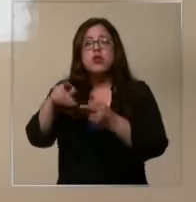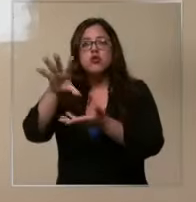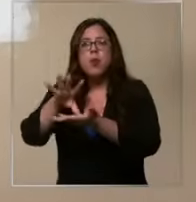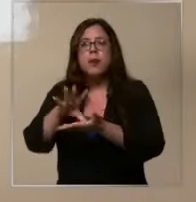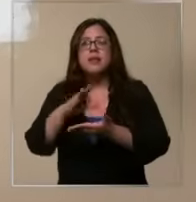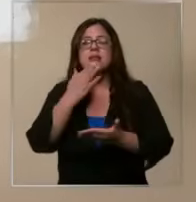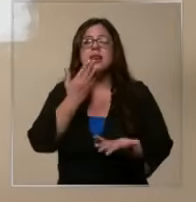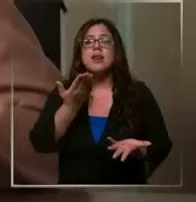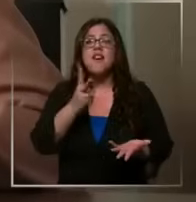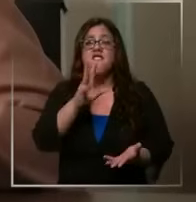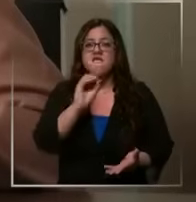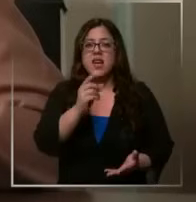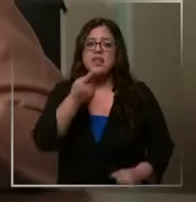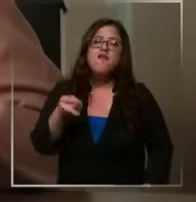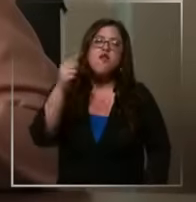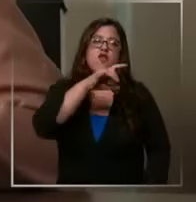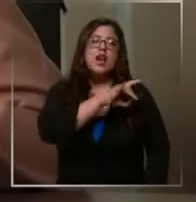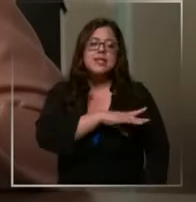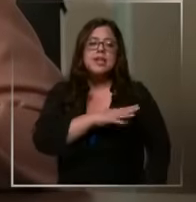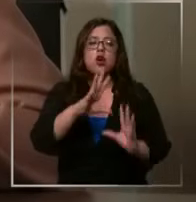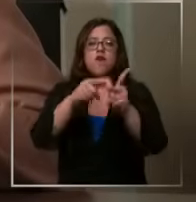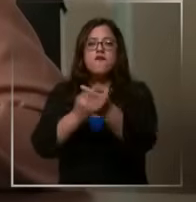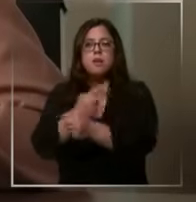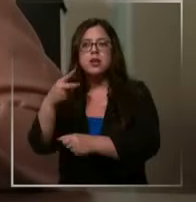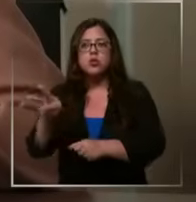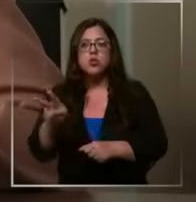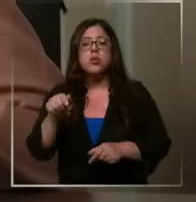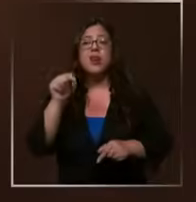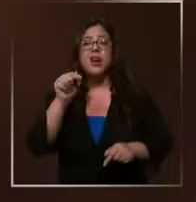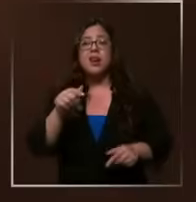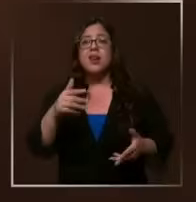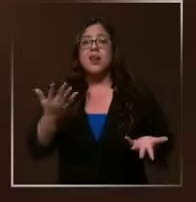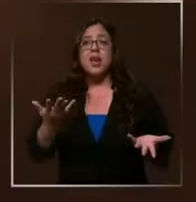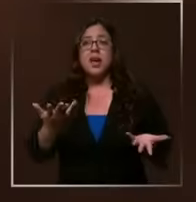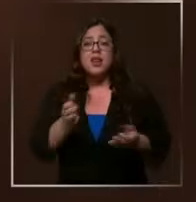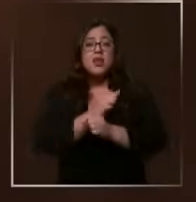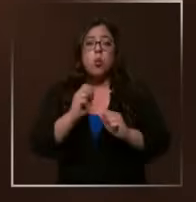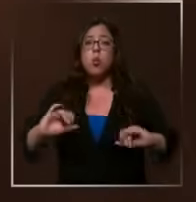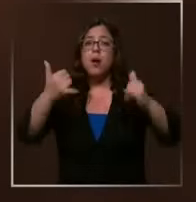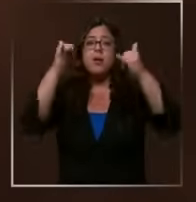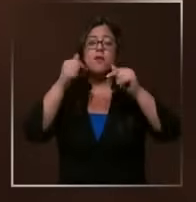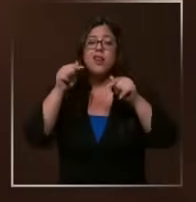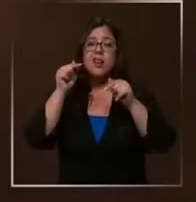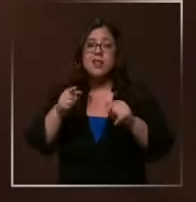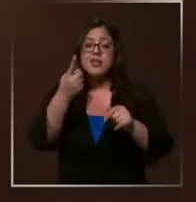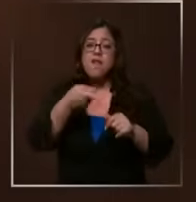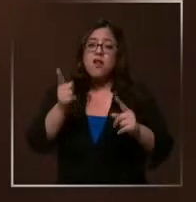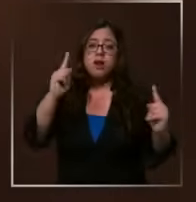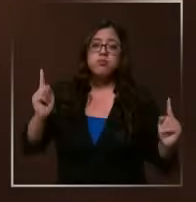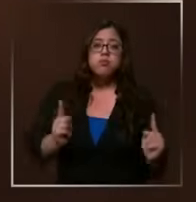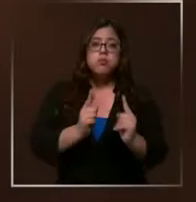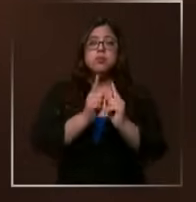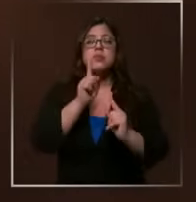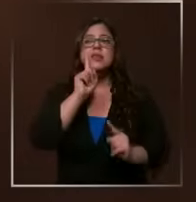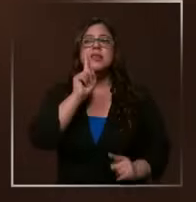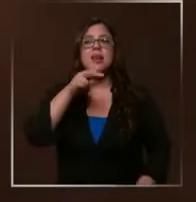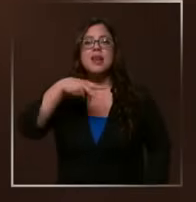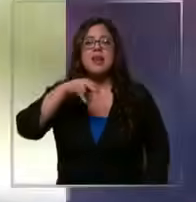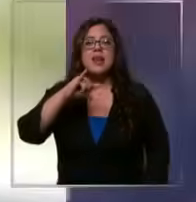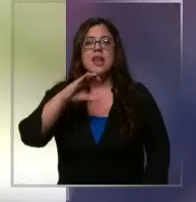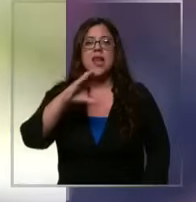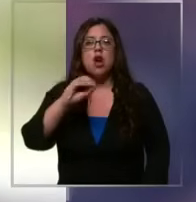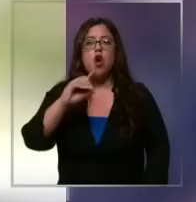Chile con su familia. Quien lamentablemente aún no puede disfrutar de ese reencuentro es Nicolás